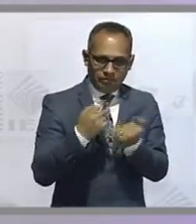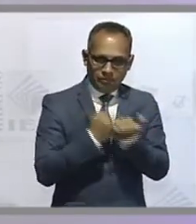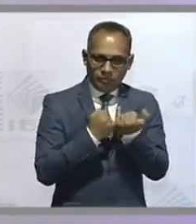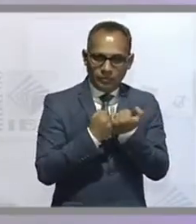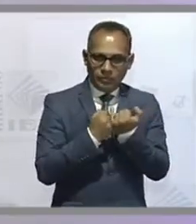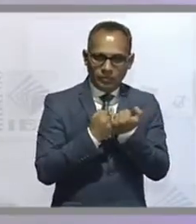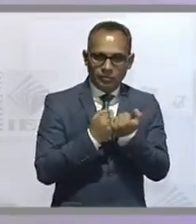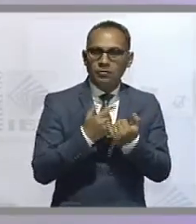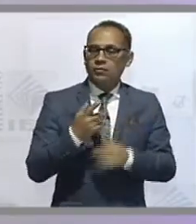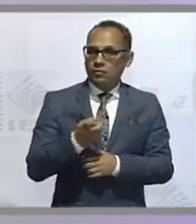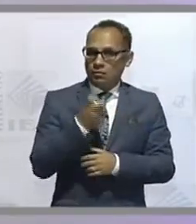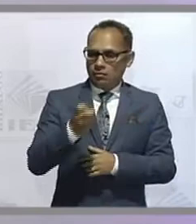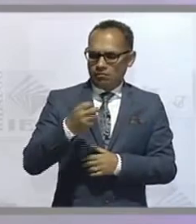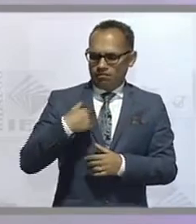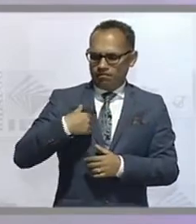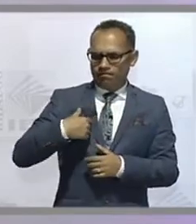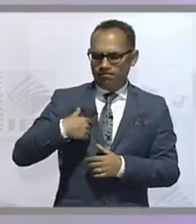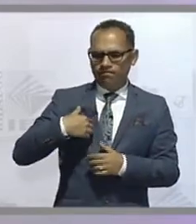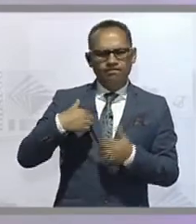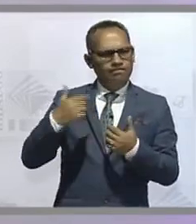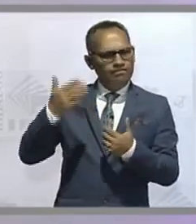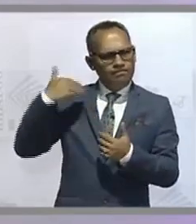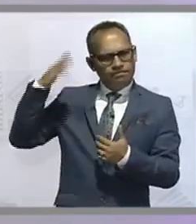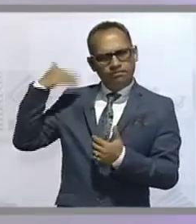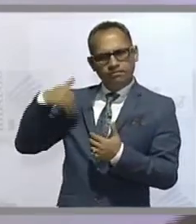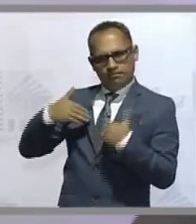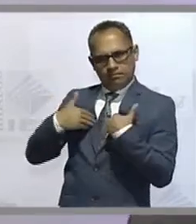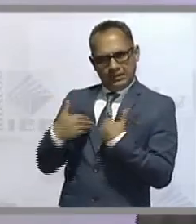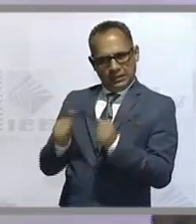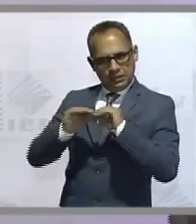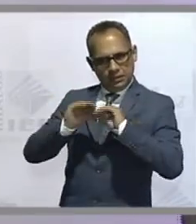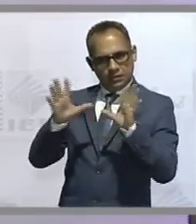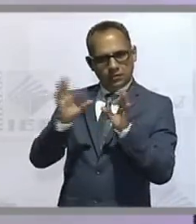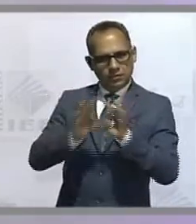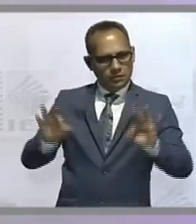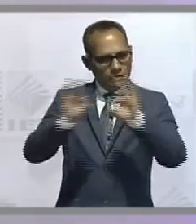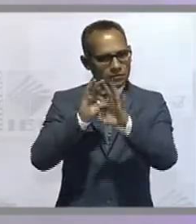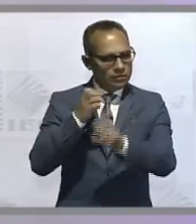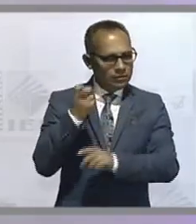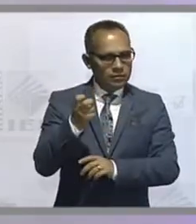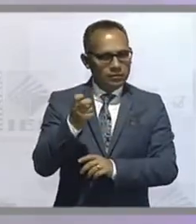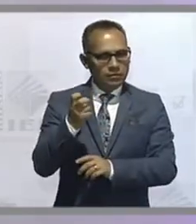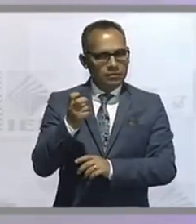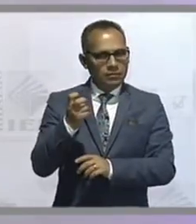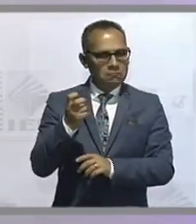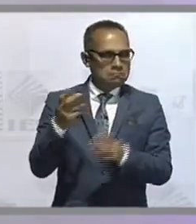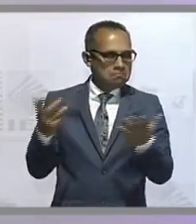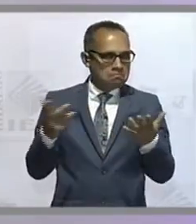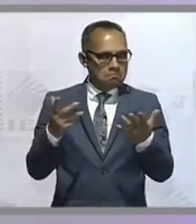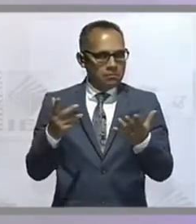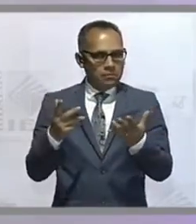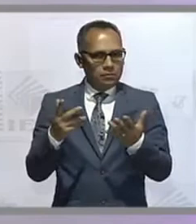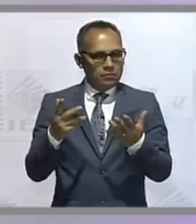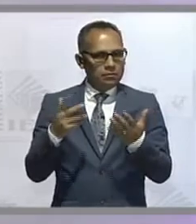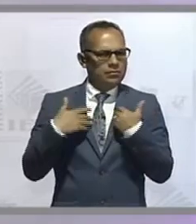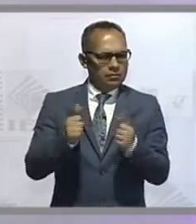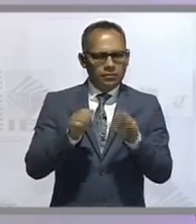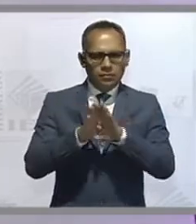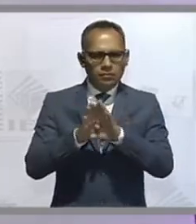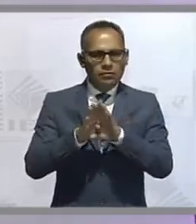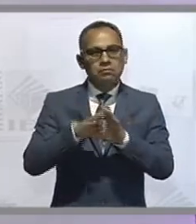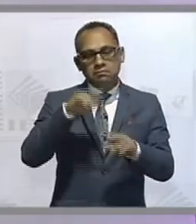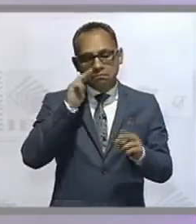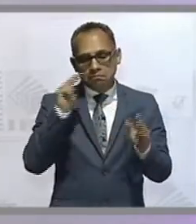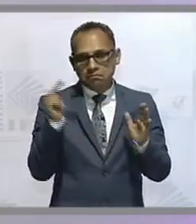entender nuestro pasado y para ello bueno no nos vamos muy lejos si nosotros podemos ver introductoria mente esta